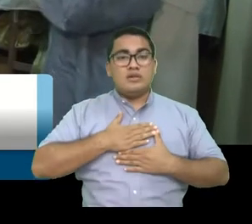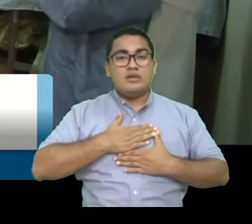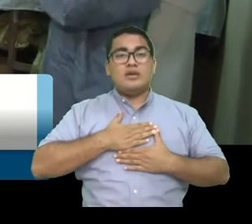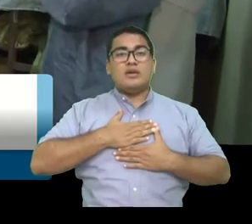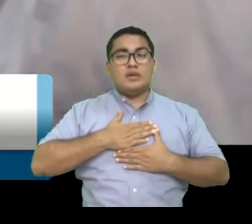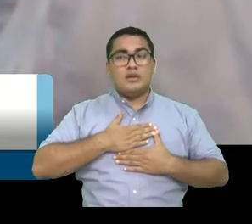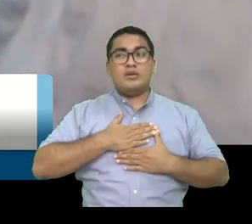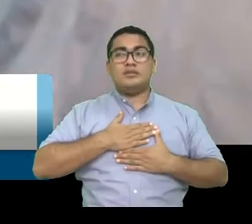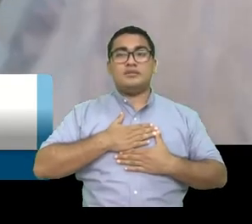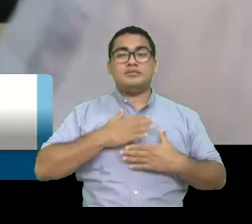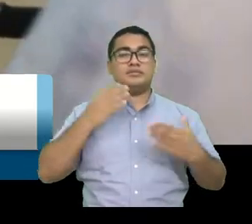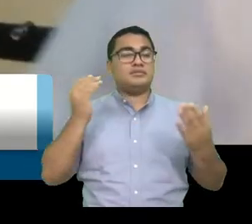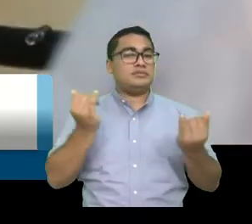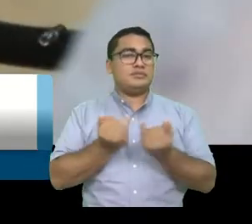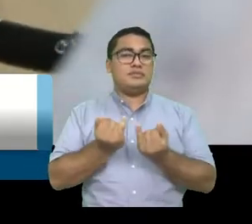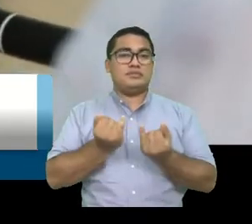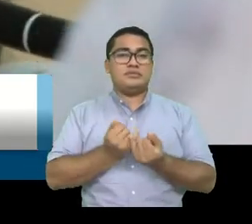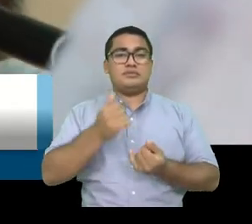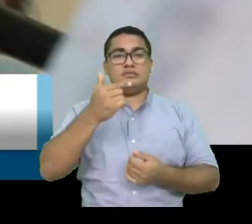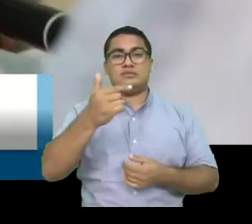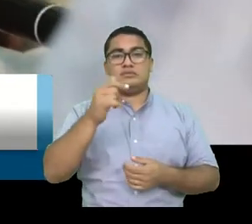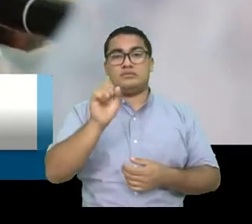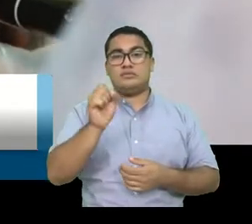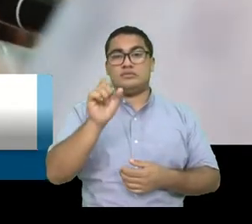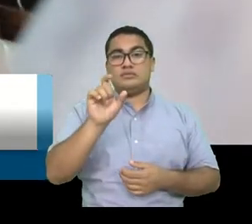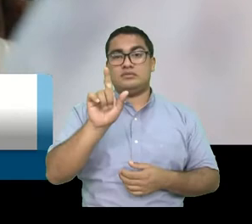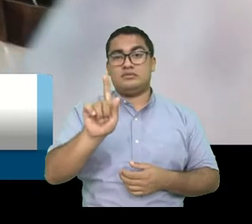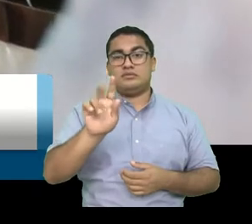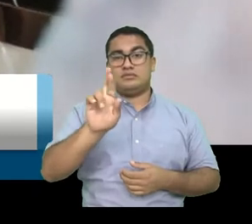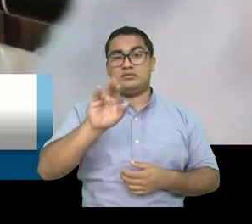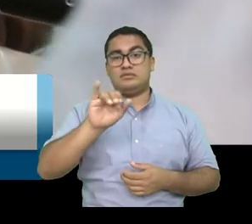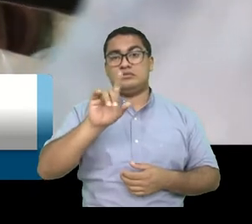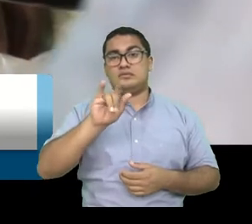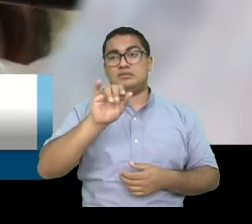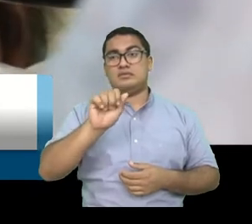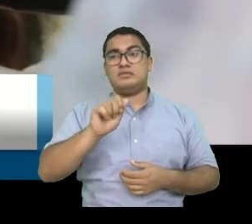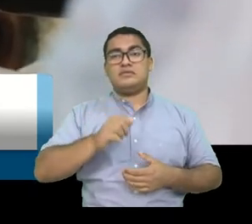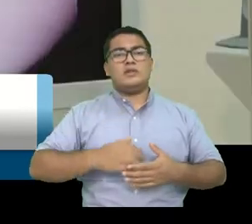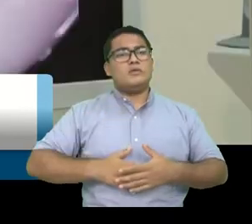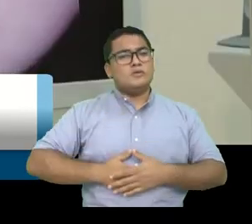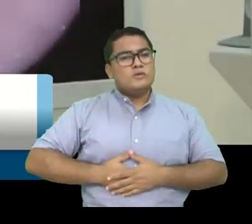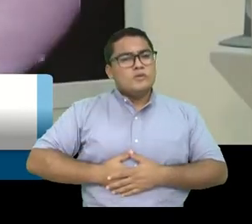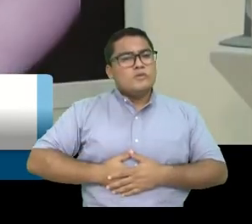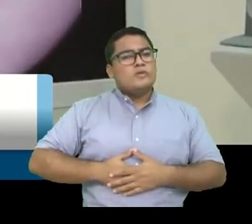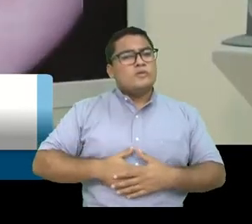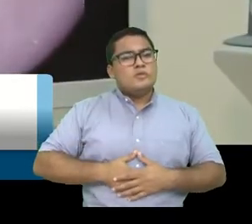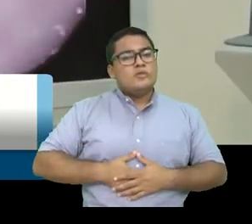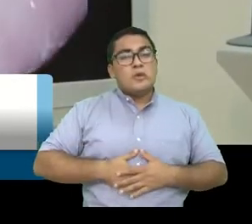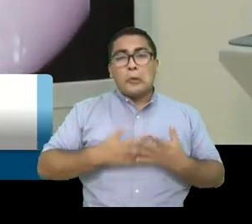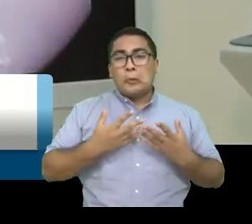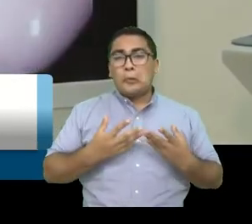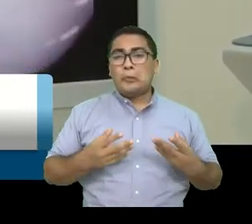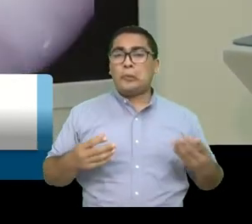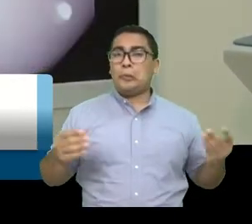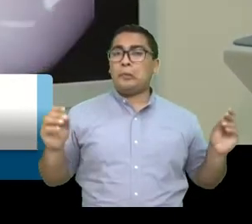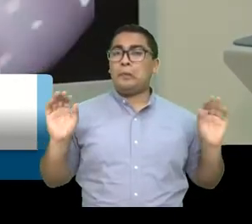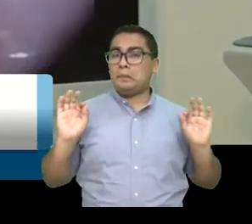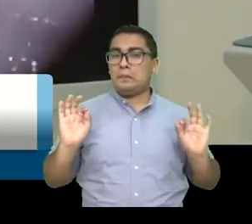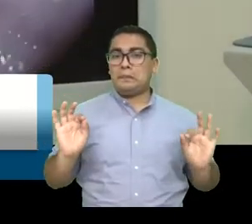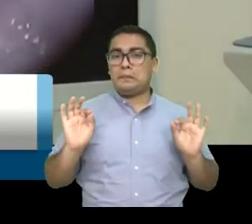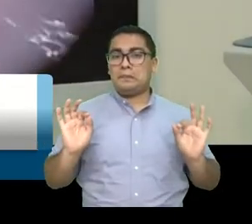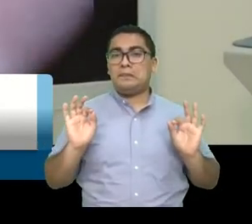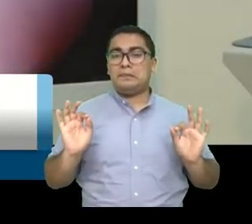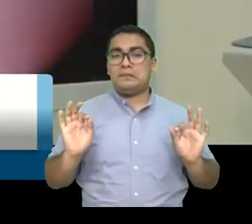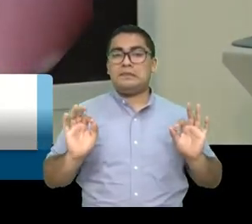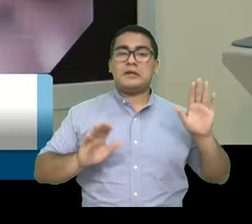gastritis o es una enfermedad esporádica, es decir, como un dolor de estómago que se presenta de vez